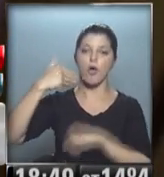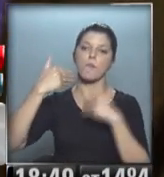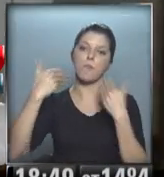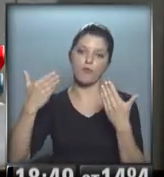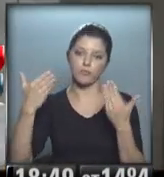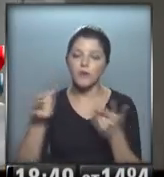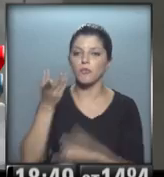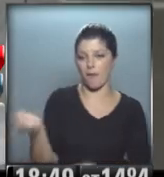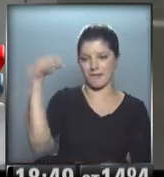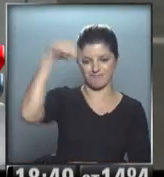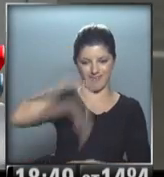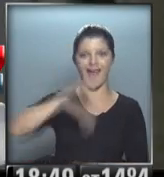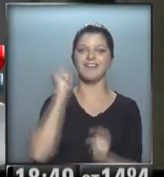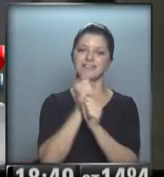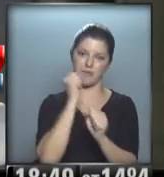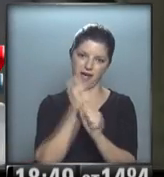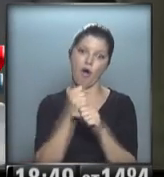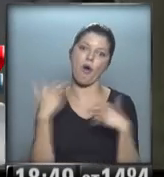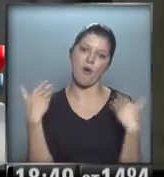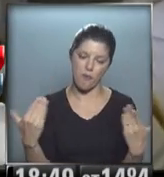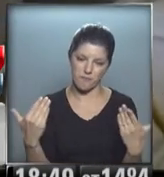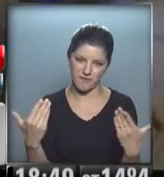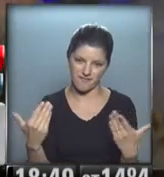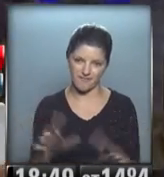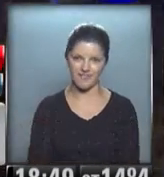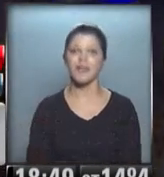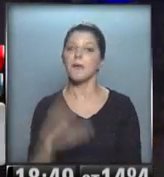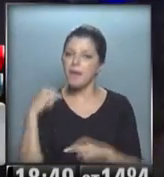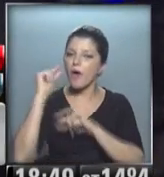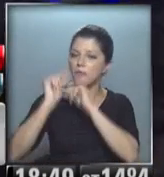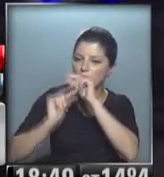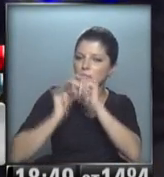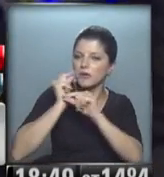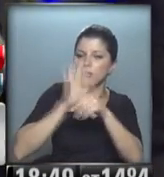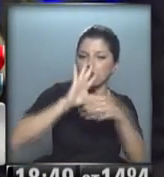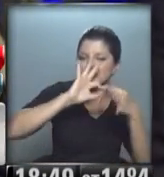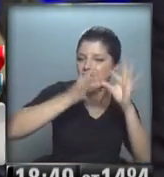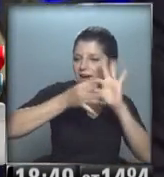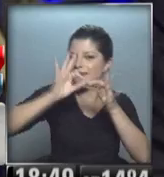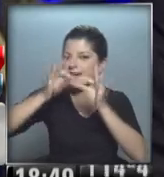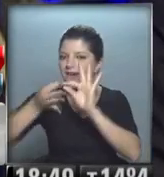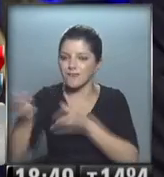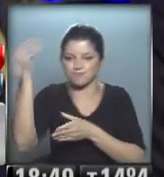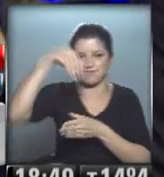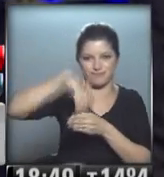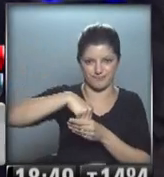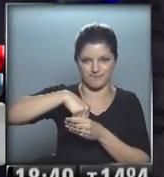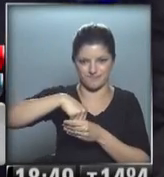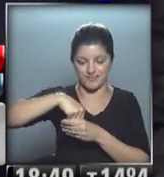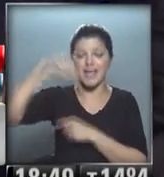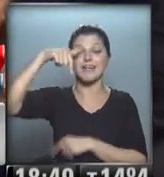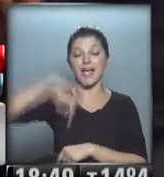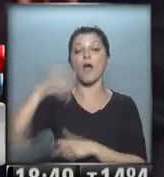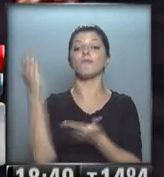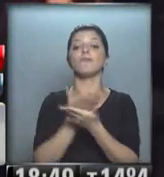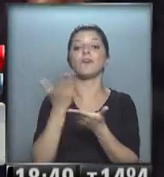tener trabajo en esta fábrica. Mire cómo se va integrando todo y lo que se fabrica